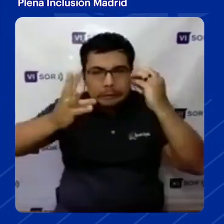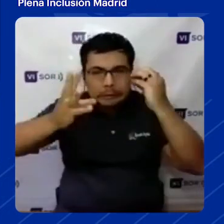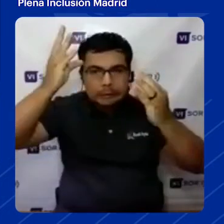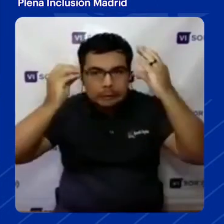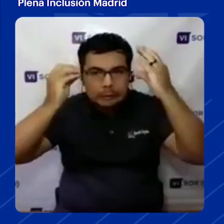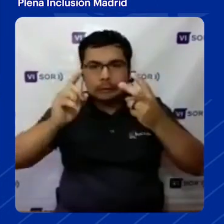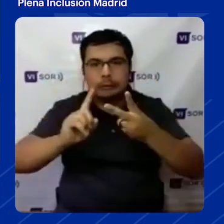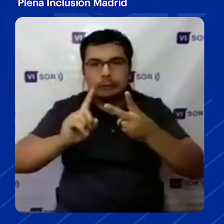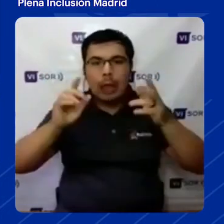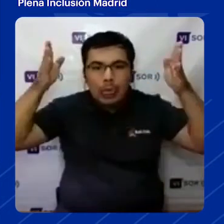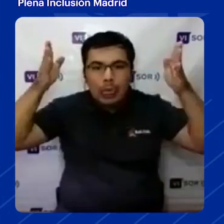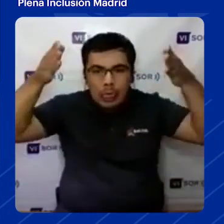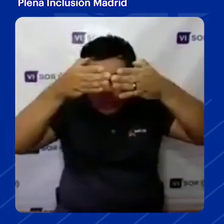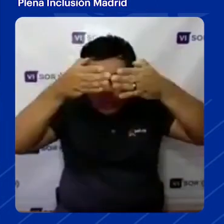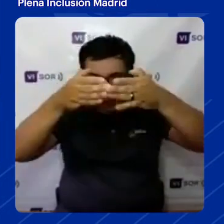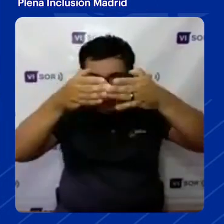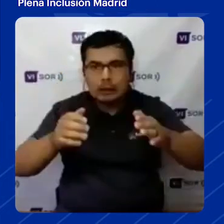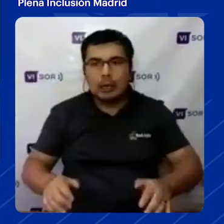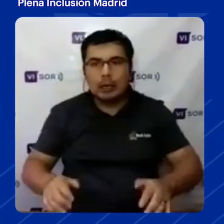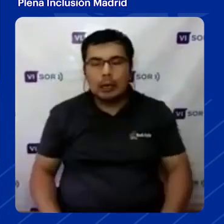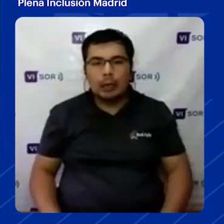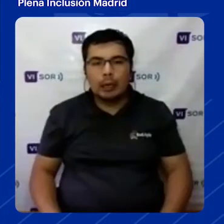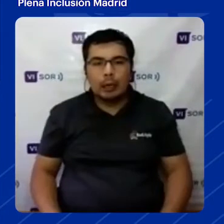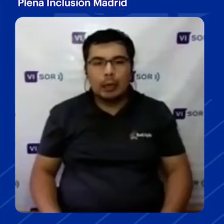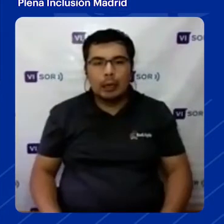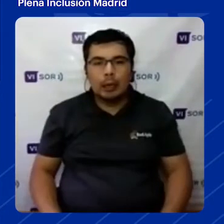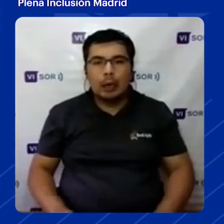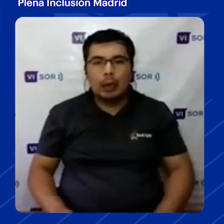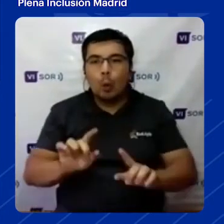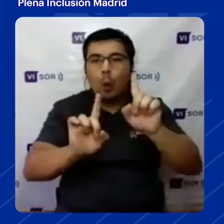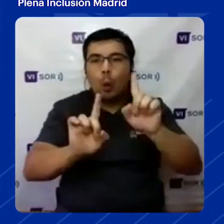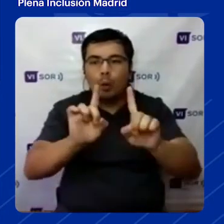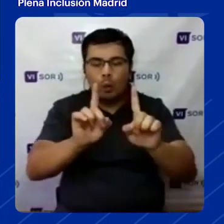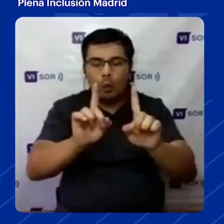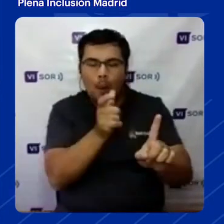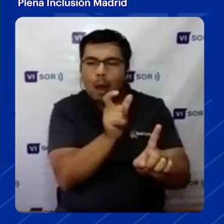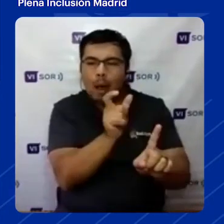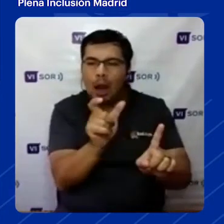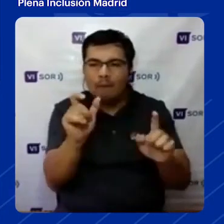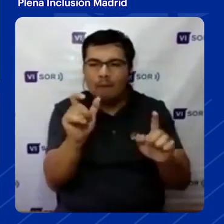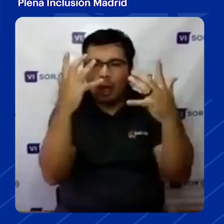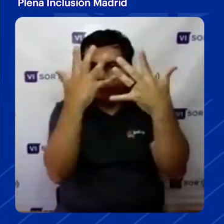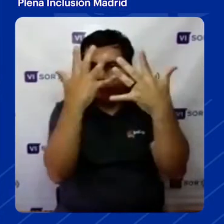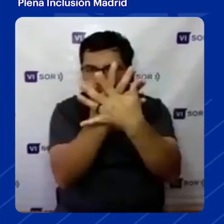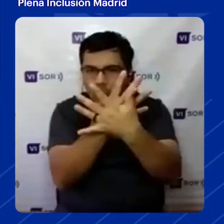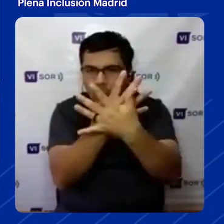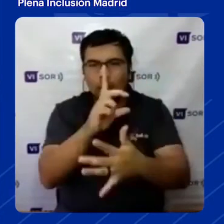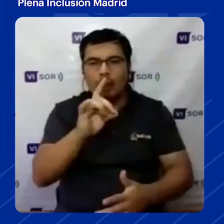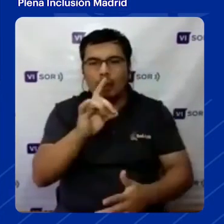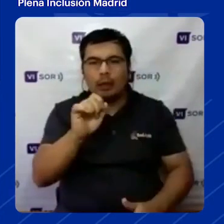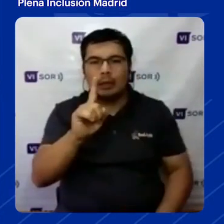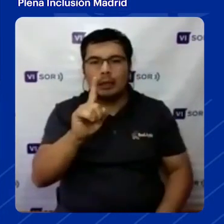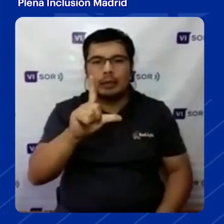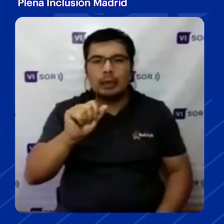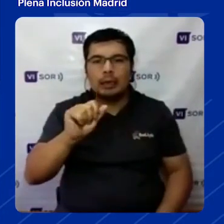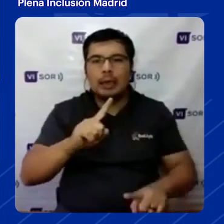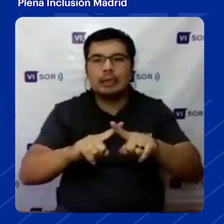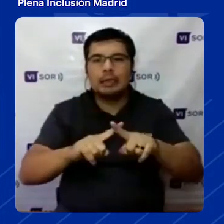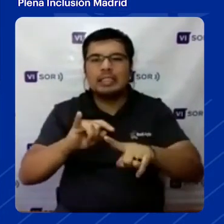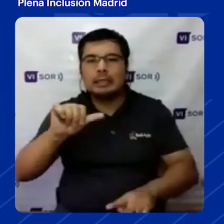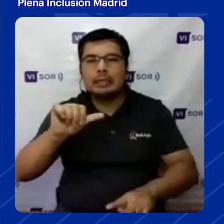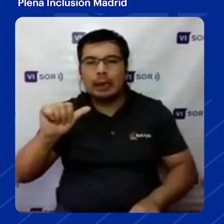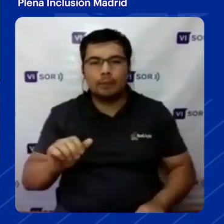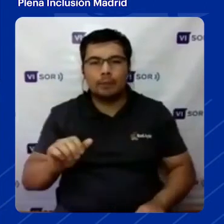por hiperactividad, pero piensen también en personas mayores. No estoy hablando de ya situaciones graves, estoy hablando